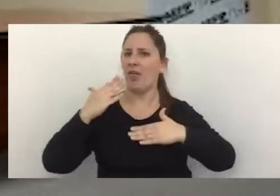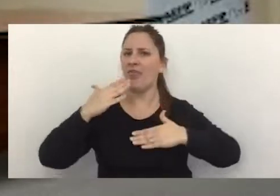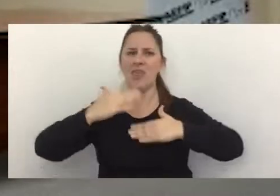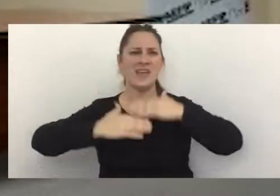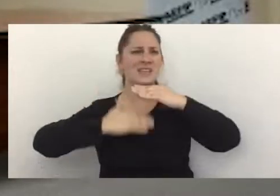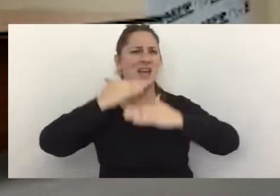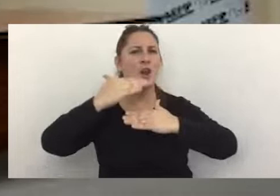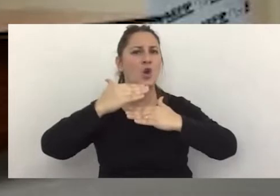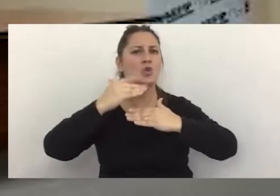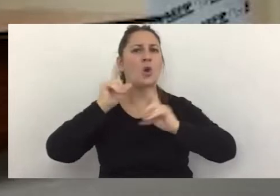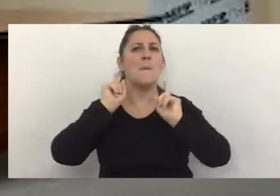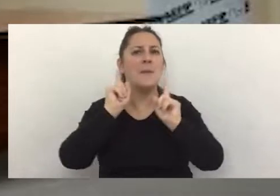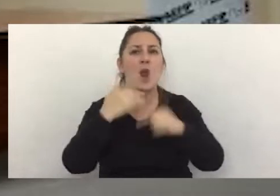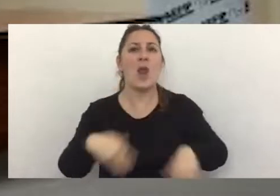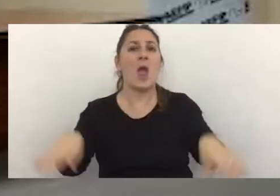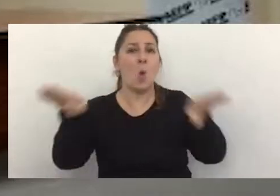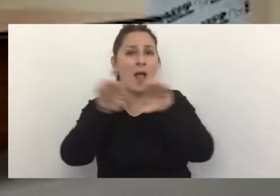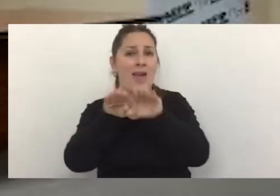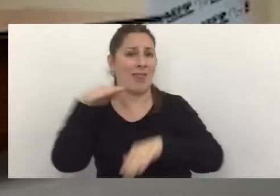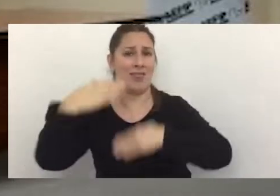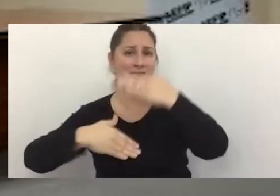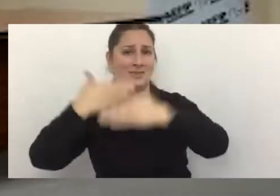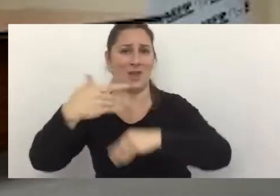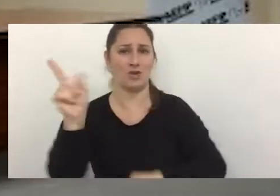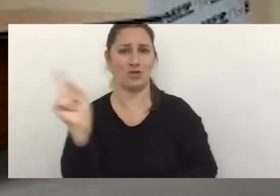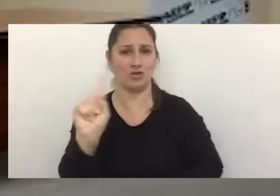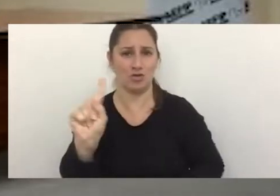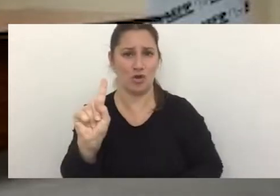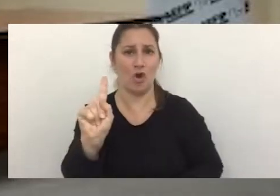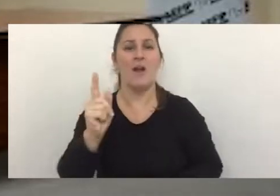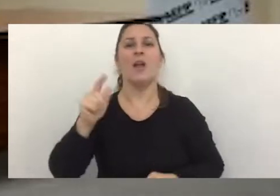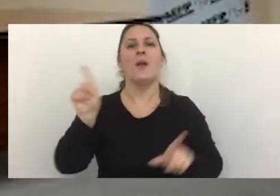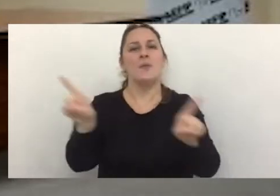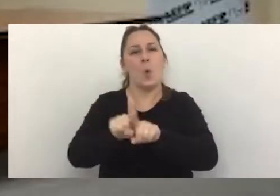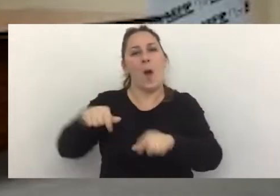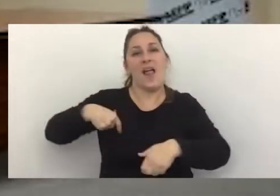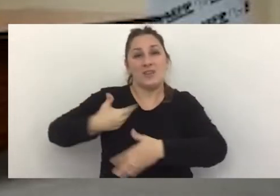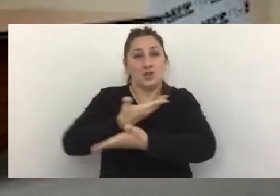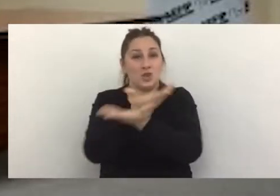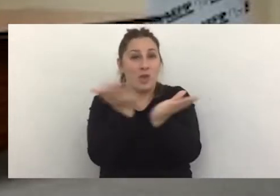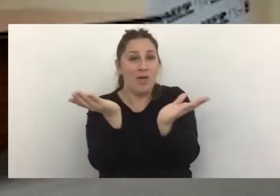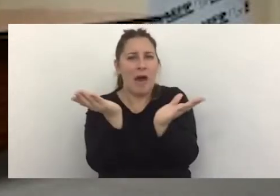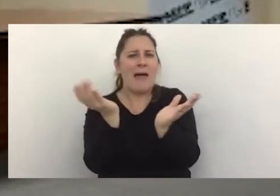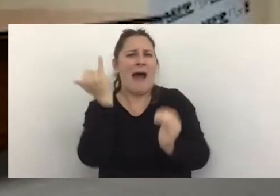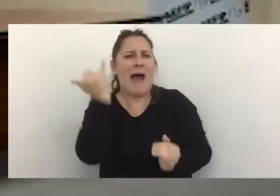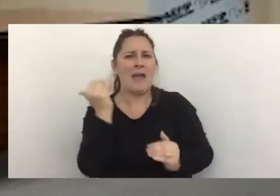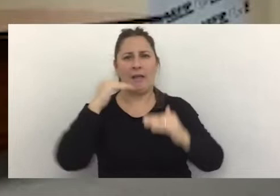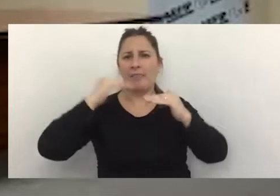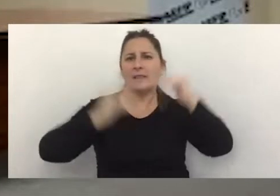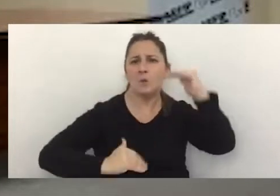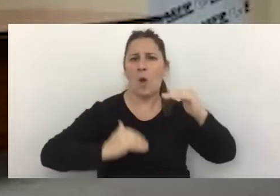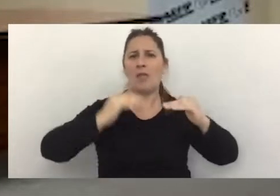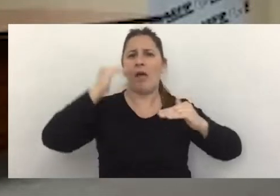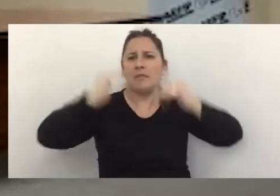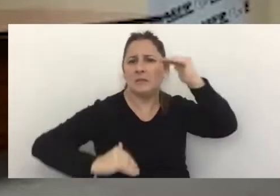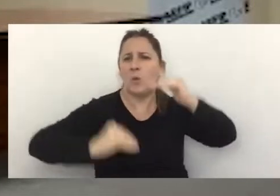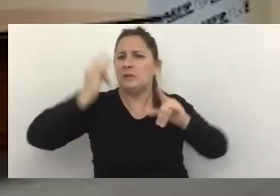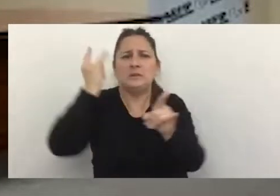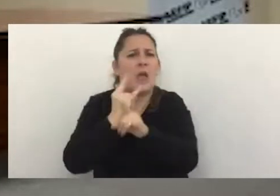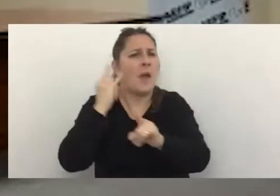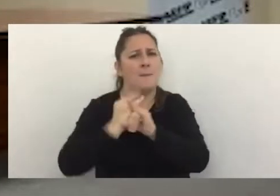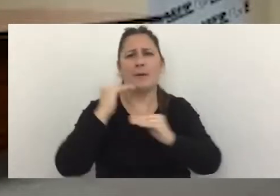igualdad. Es decir, lo que se mostró en la sociedad es una desigualdad constante. Y esa